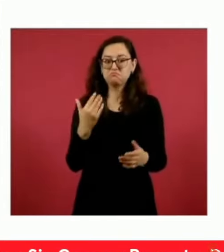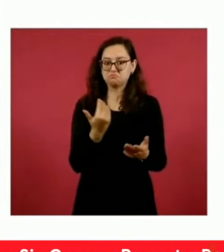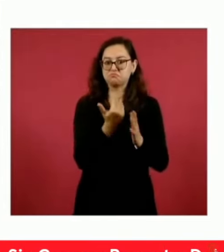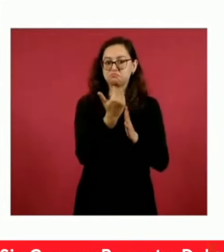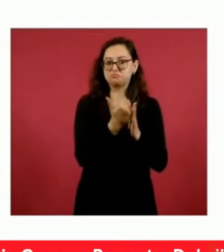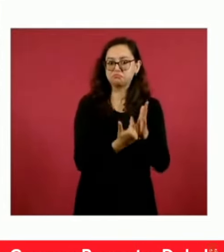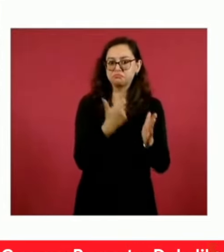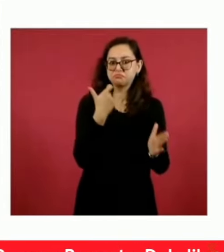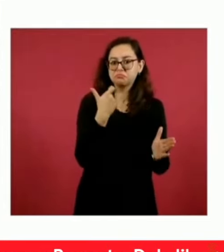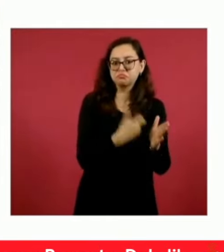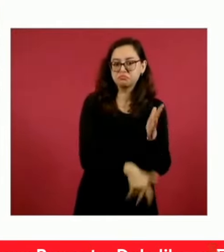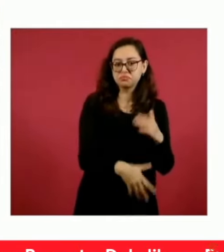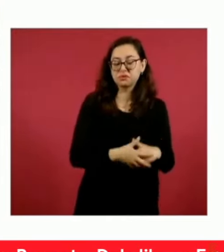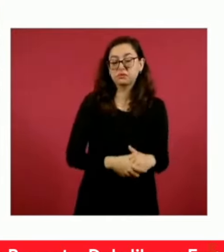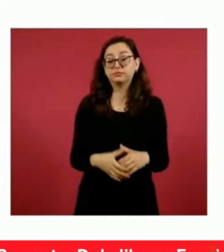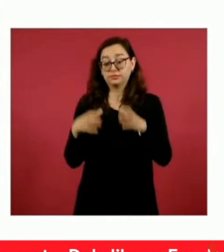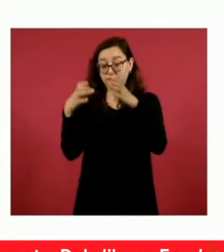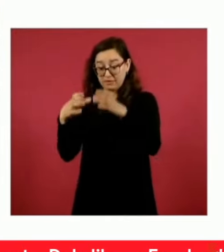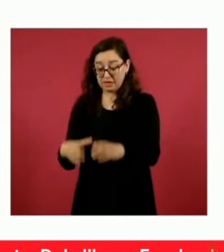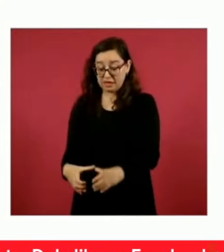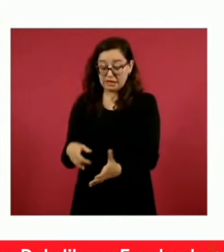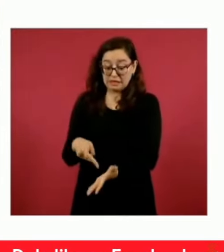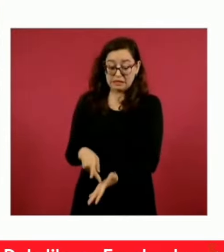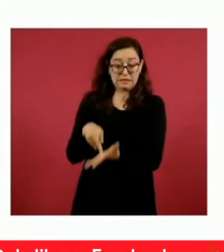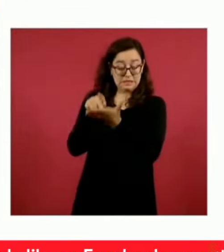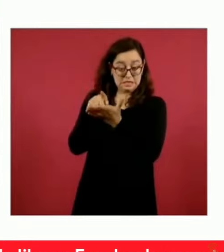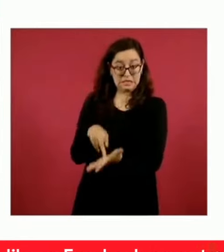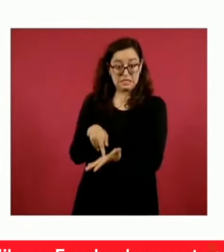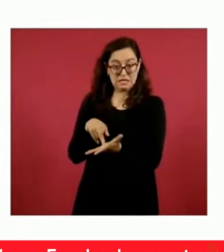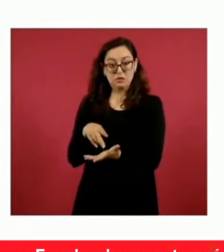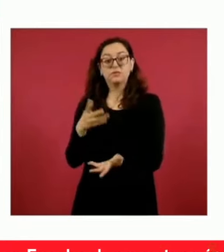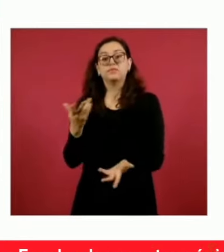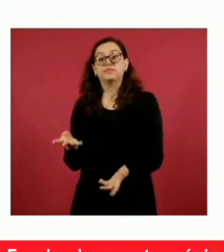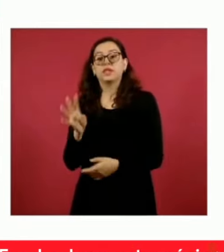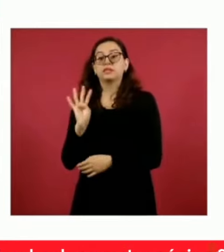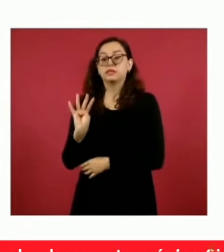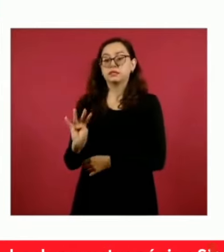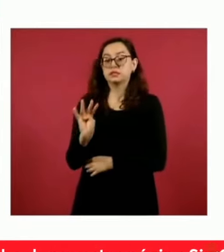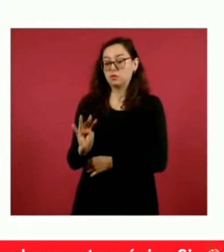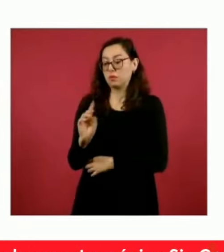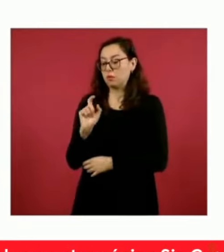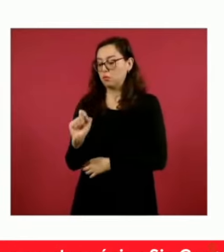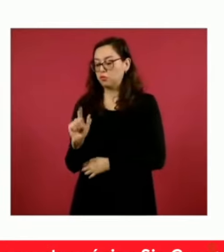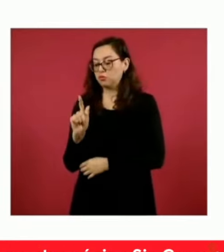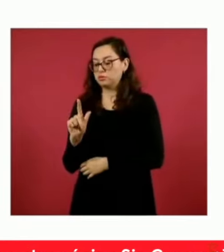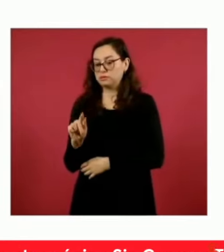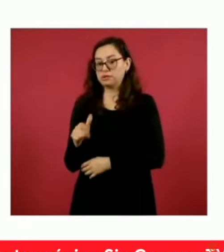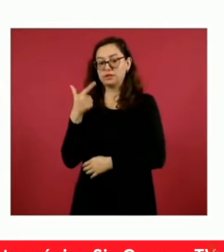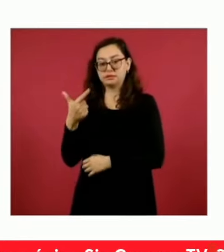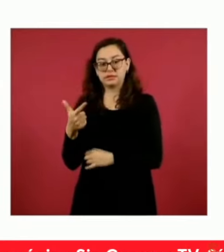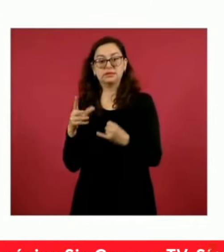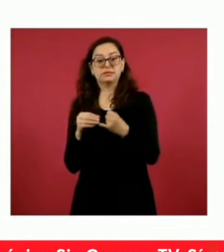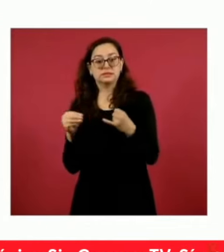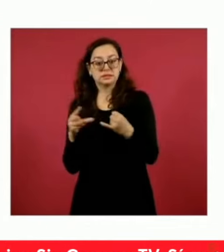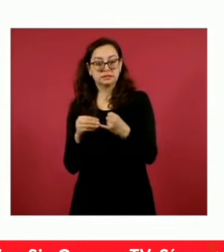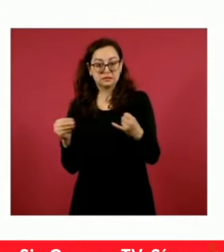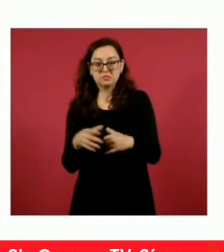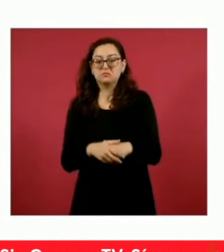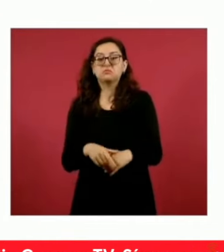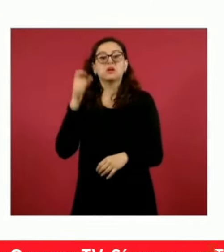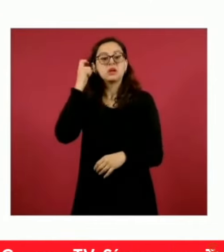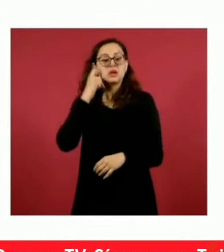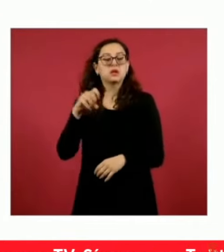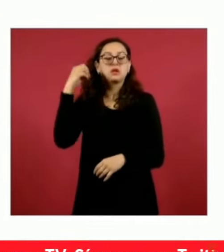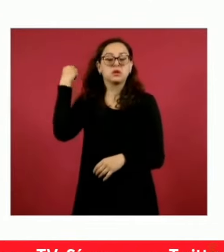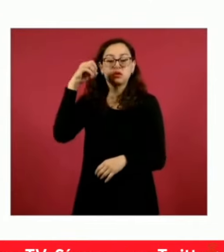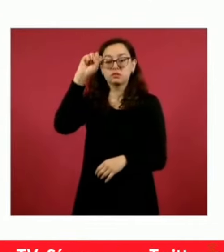kilogramo supergas de Los Altos ofreció el kilogramo en 19 p77 también casos en Guerrero